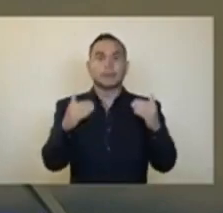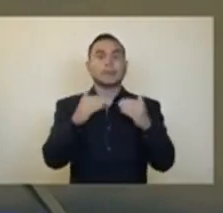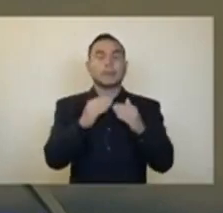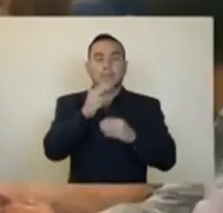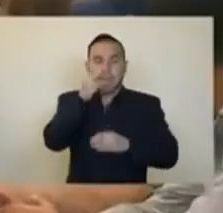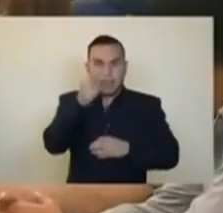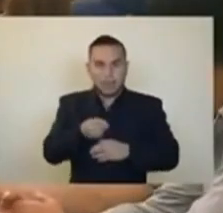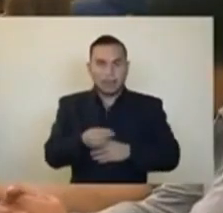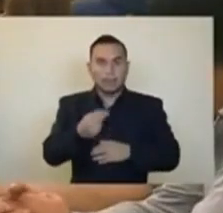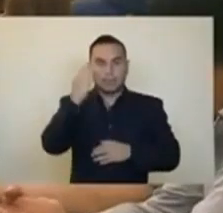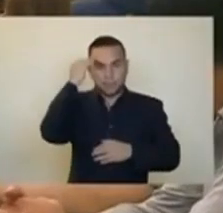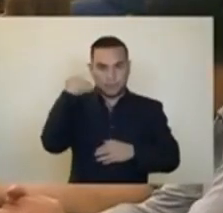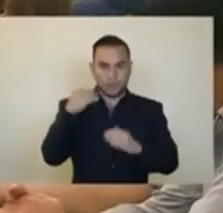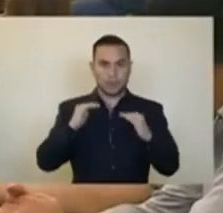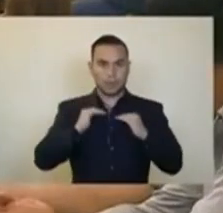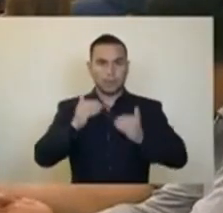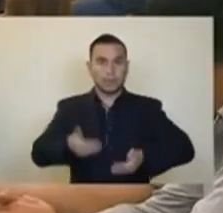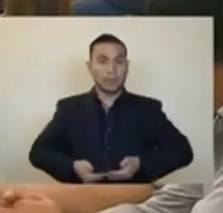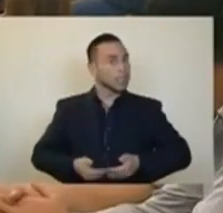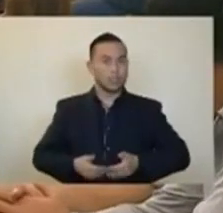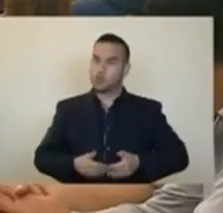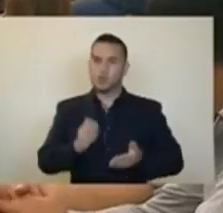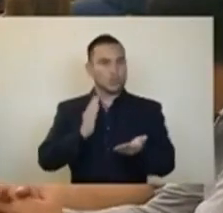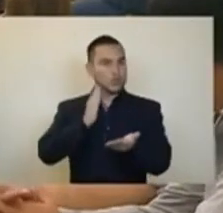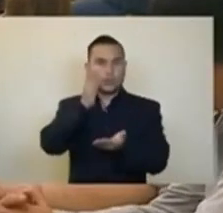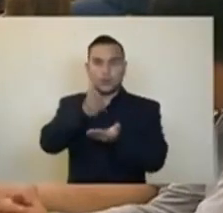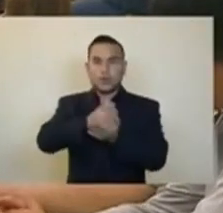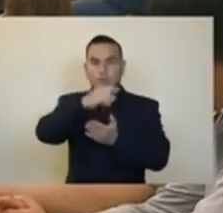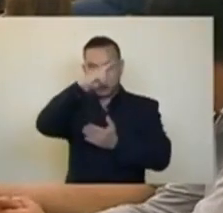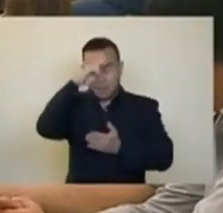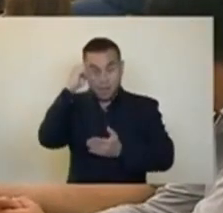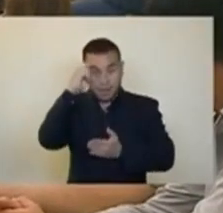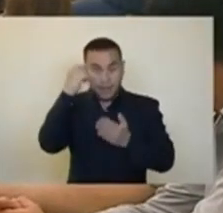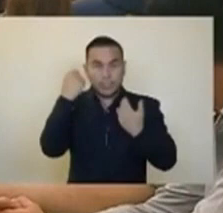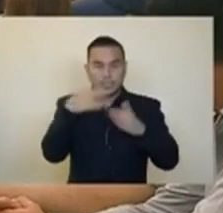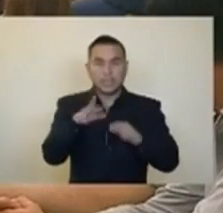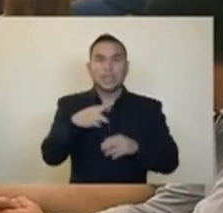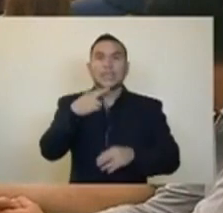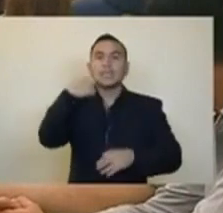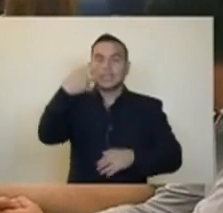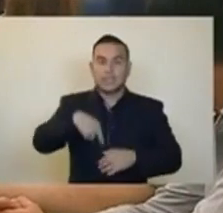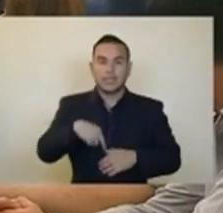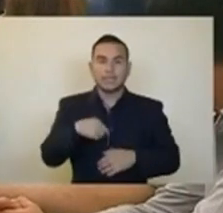embarazadas ya que ya se demostró que si pasan el virus a través